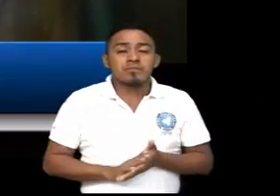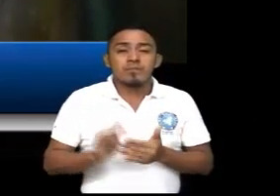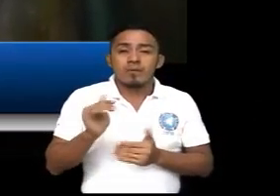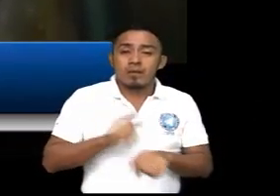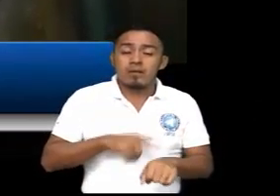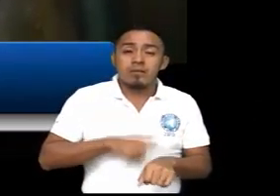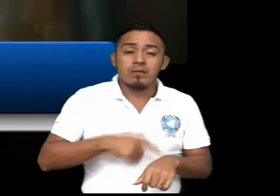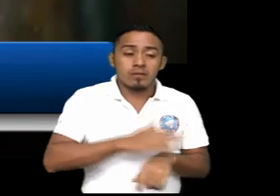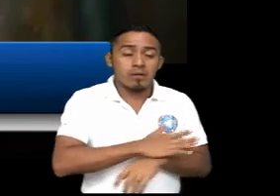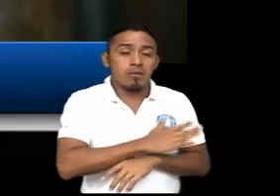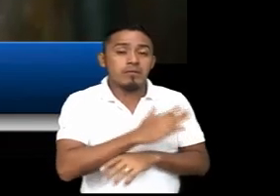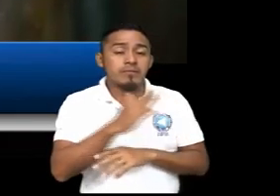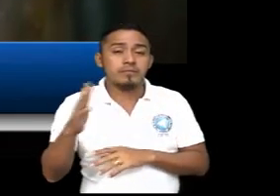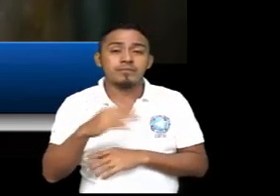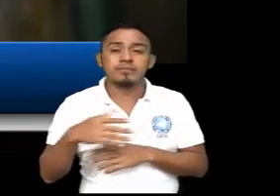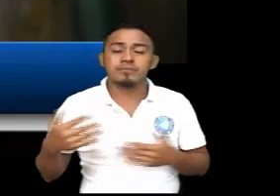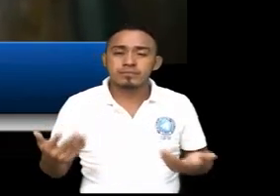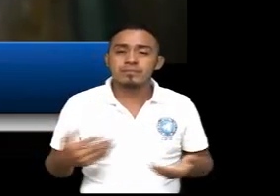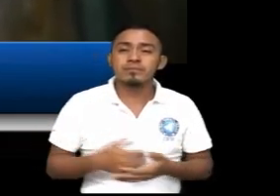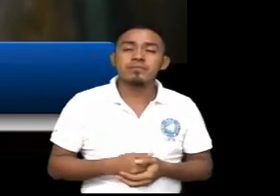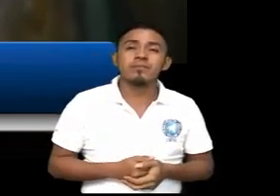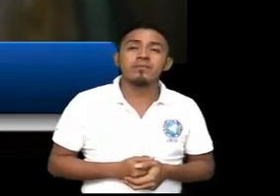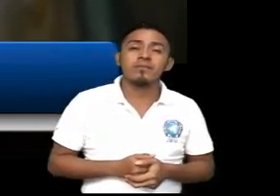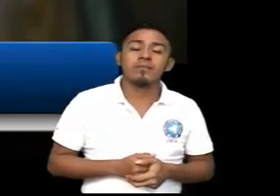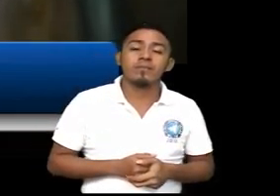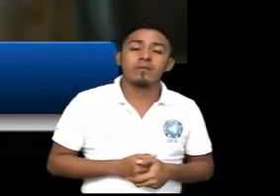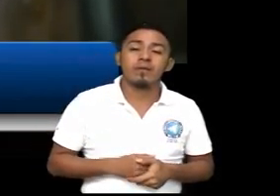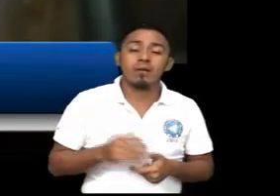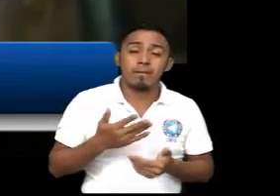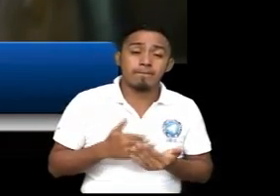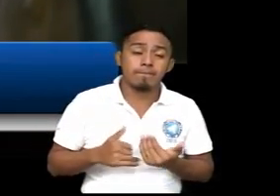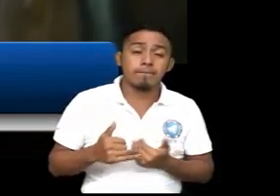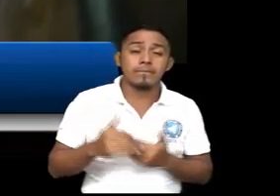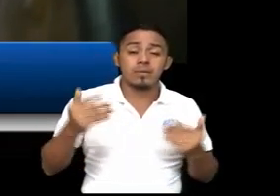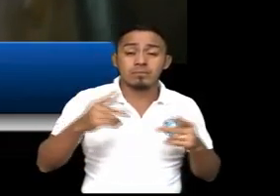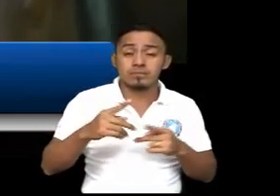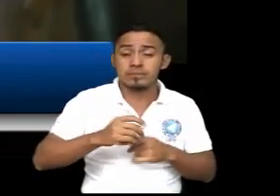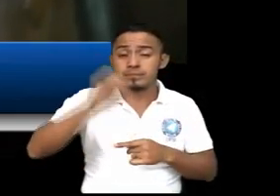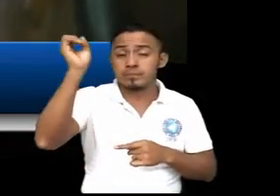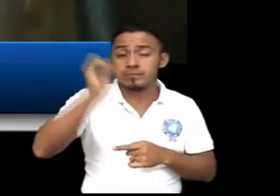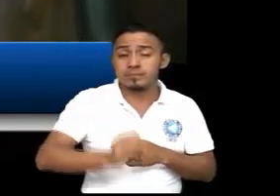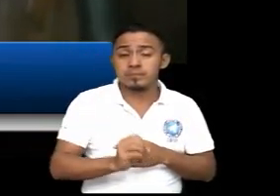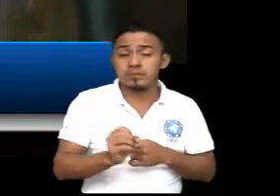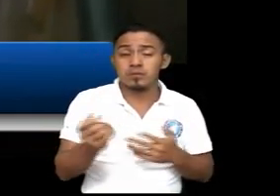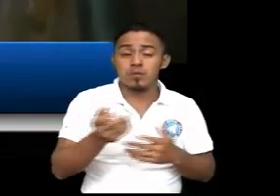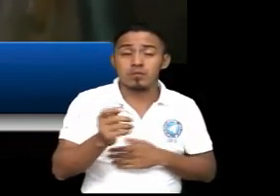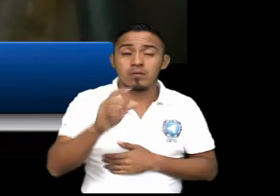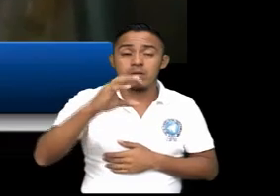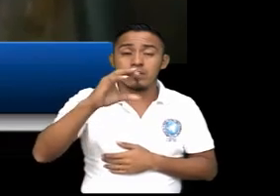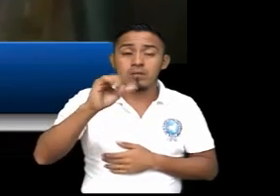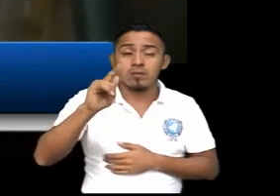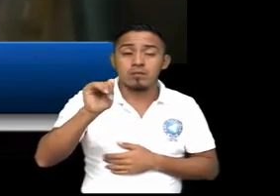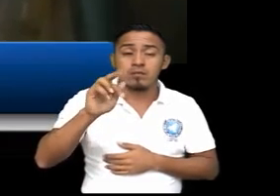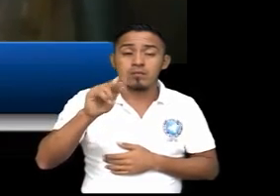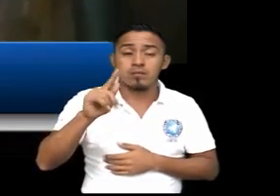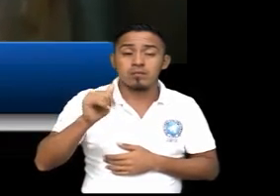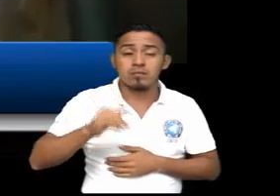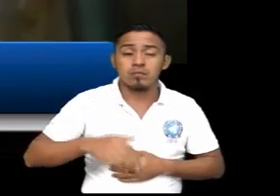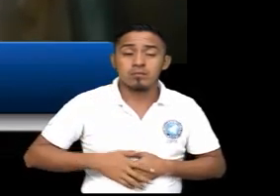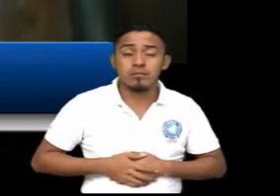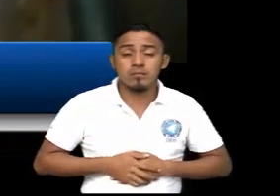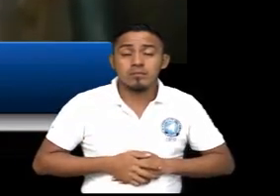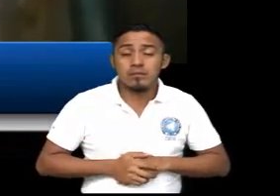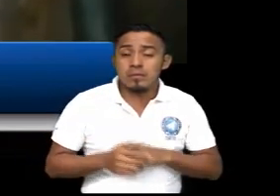más. Y al sobrevivir más, tenemos el mayor porcentaje, mayor frecuencia de catarata. Es un